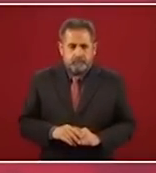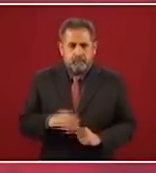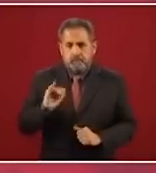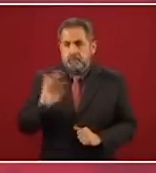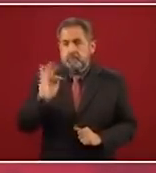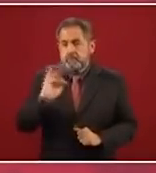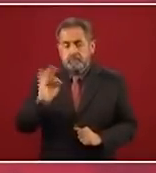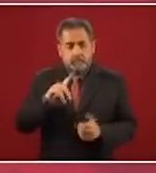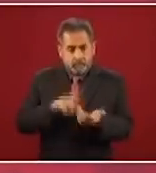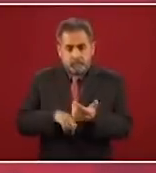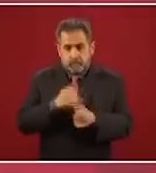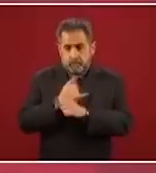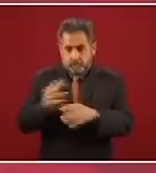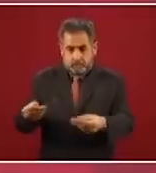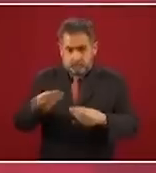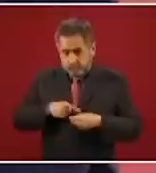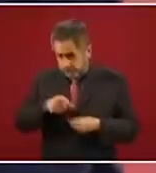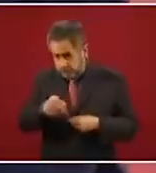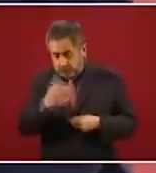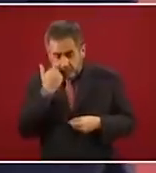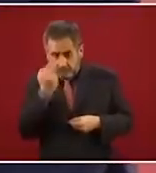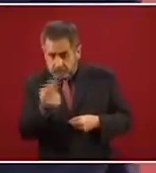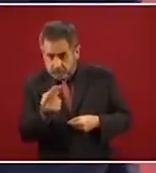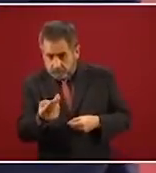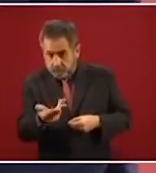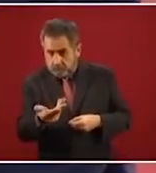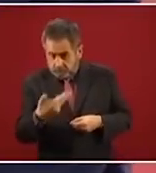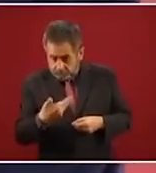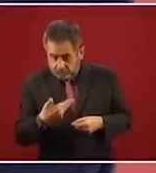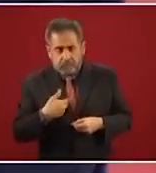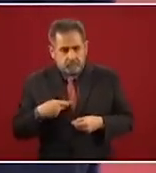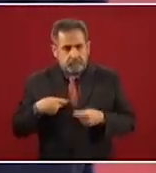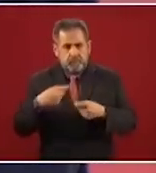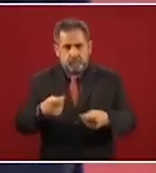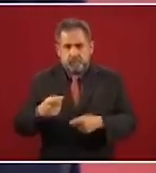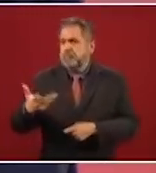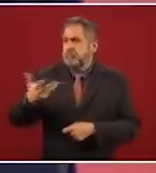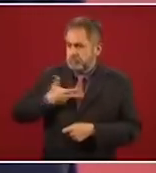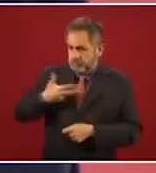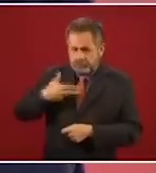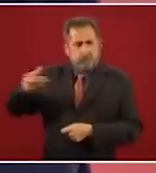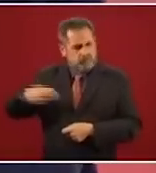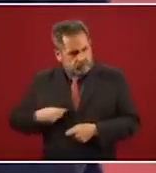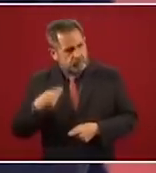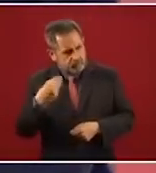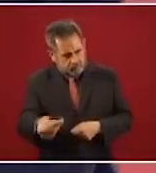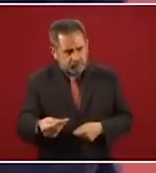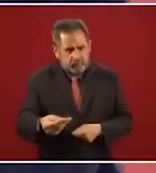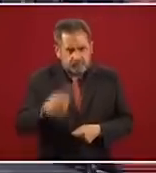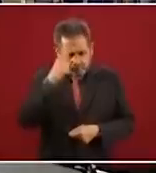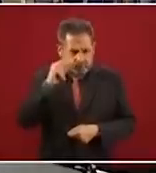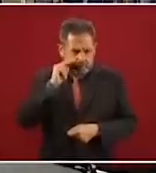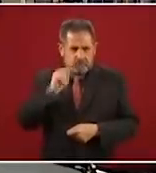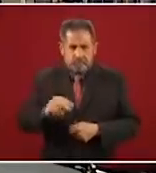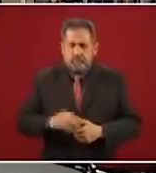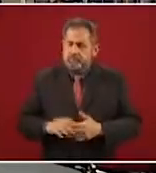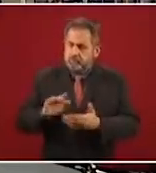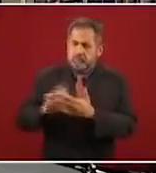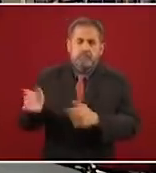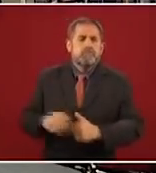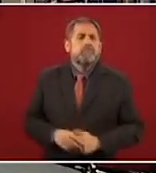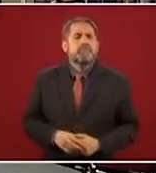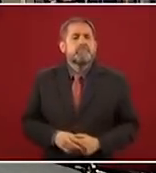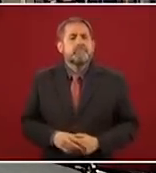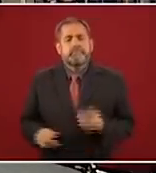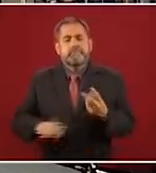si tiene la información que ustedes solicitaron y si la tiene que se las entregue. Gracias, presidente. Y